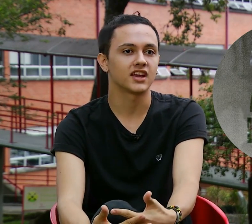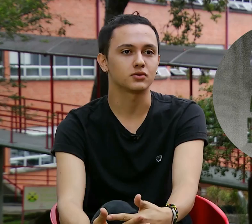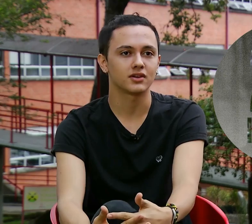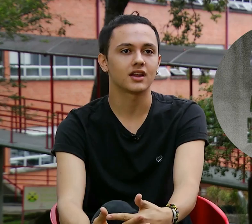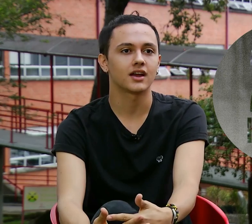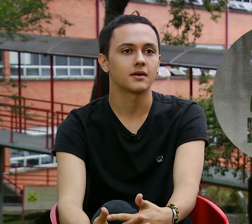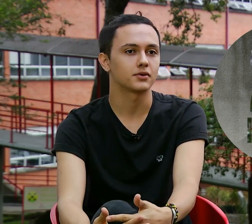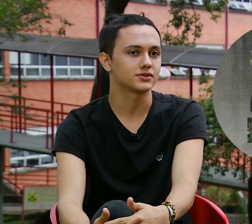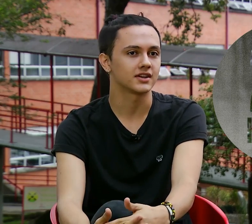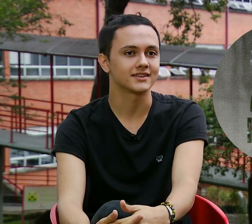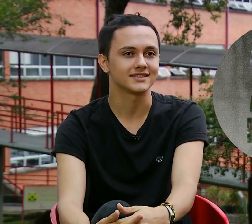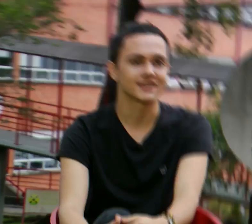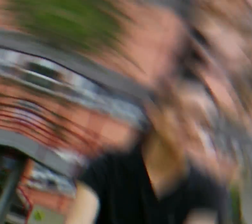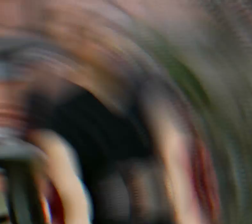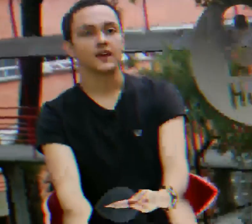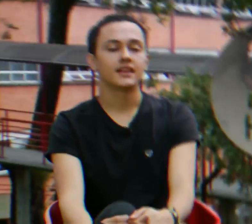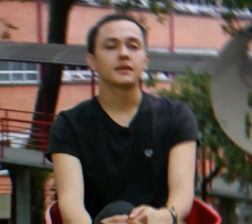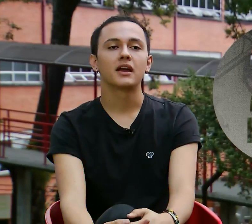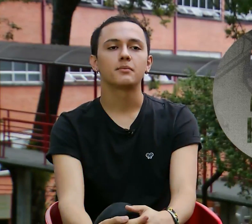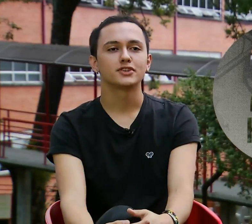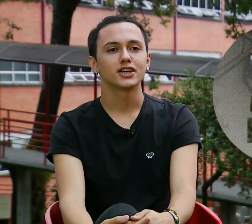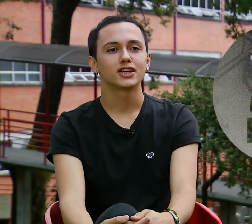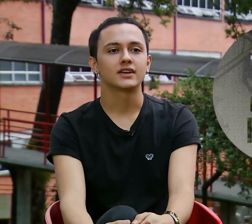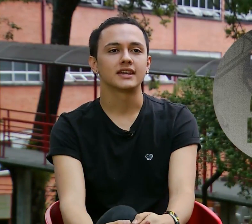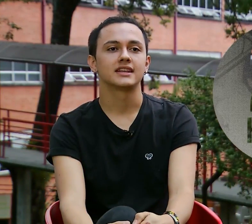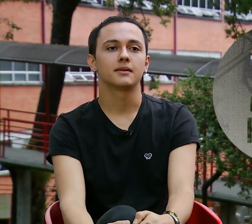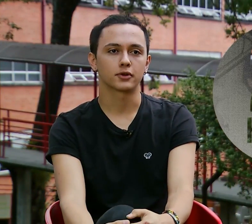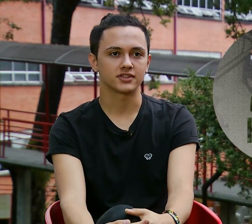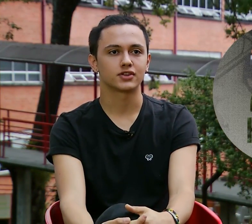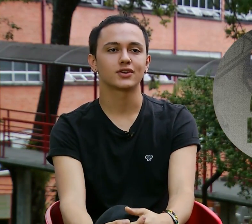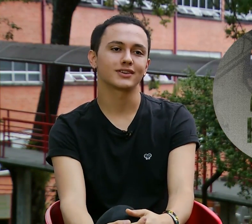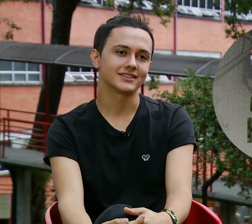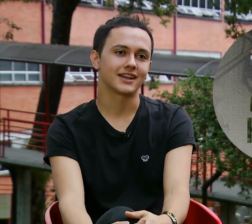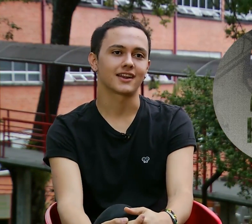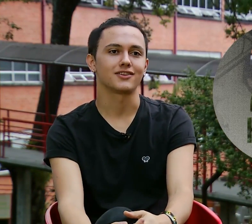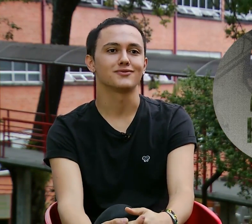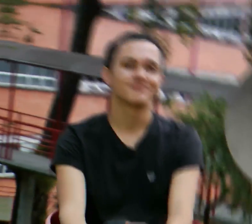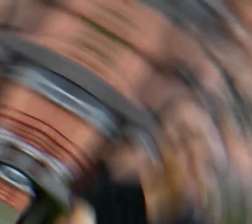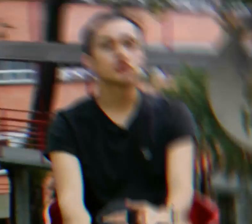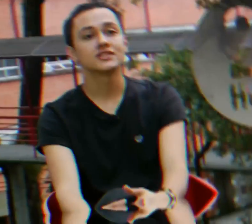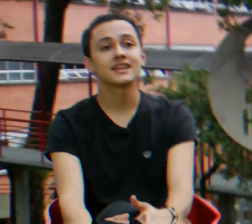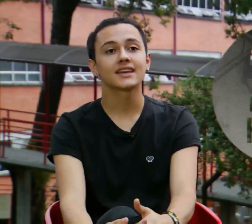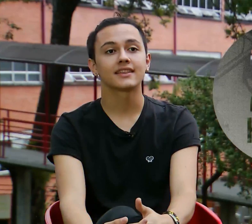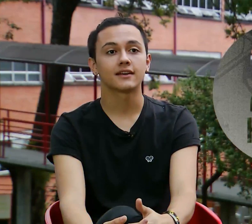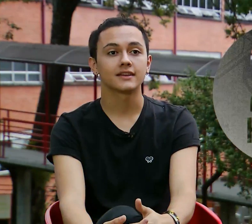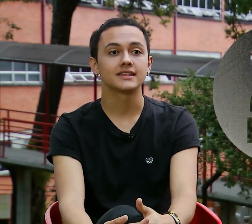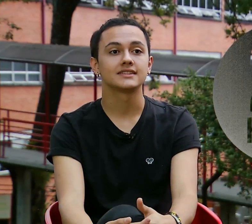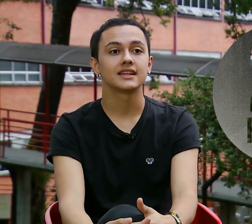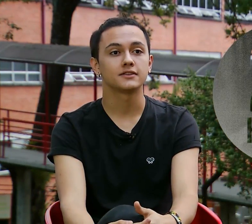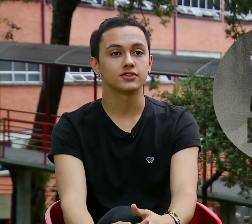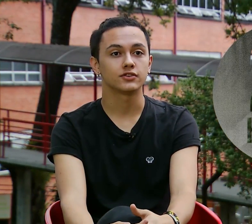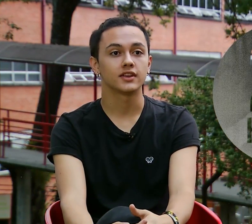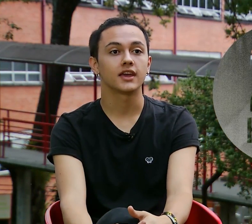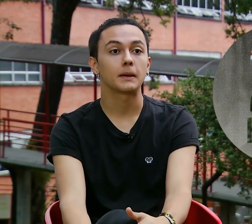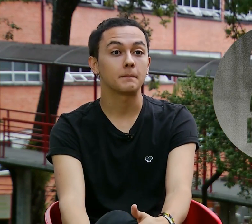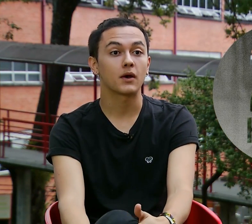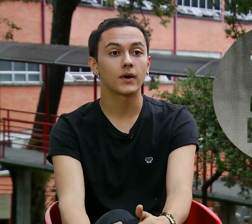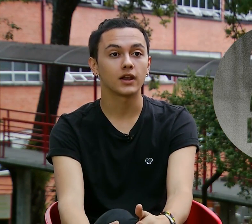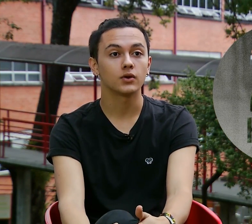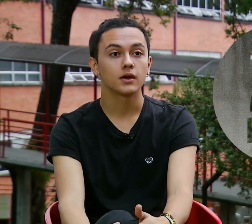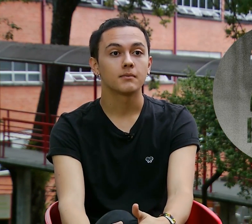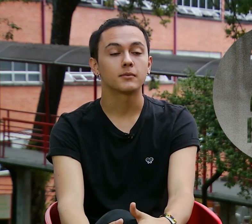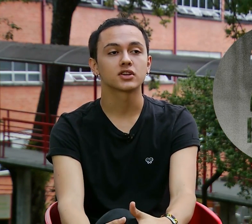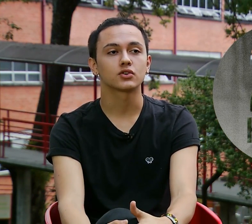de la producción ejecutiva y la producción artística. El tema del proyecto es el deporte histórico a través de la radio. Consiste en que a través de la visión de